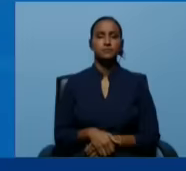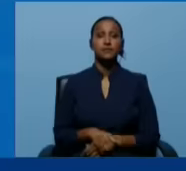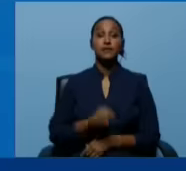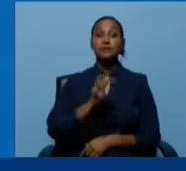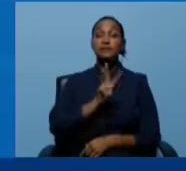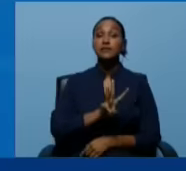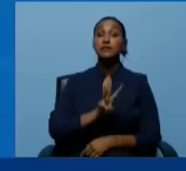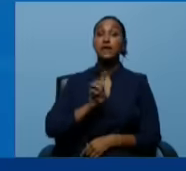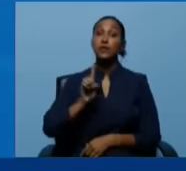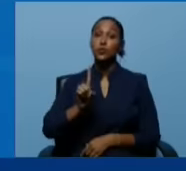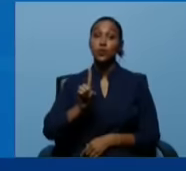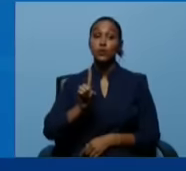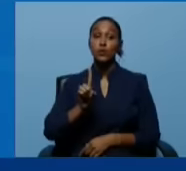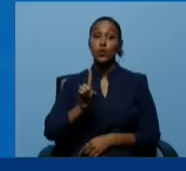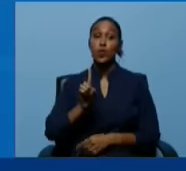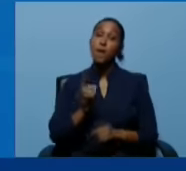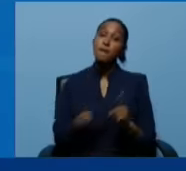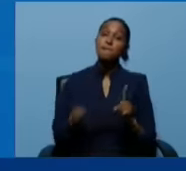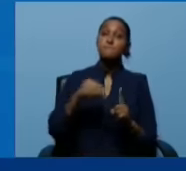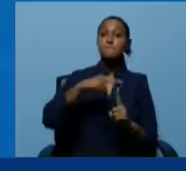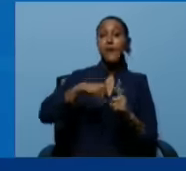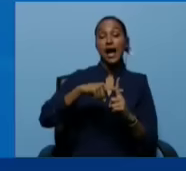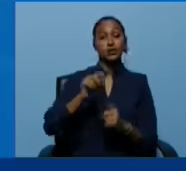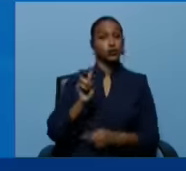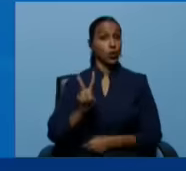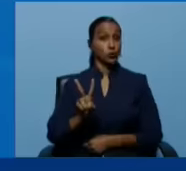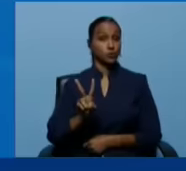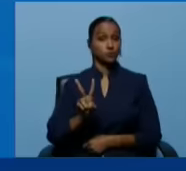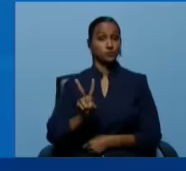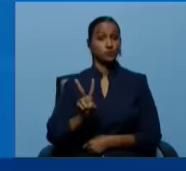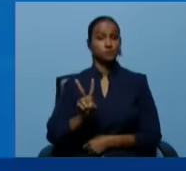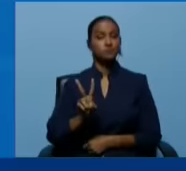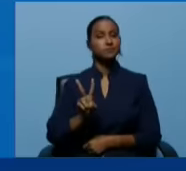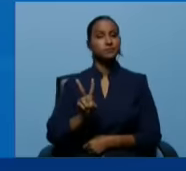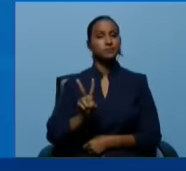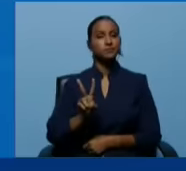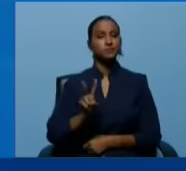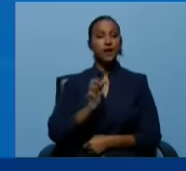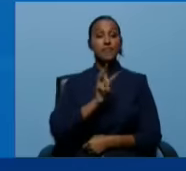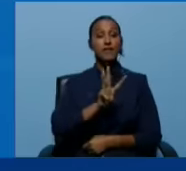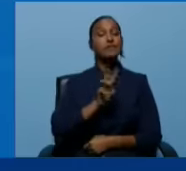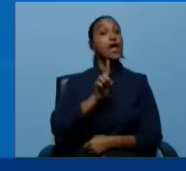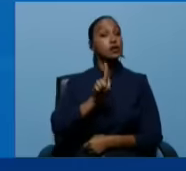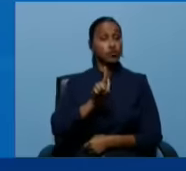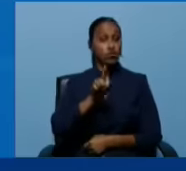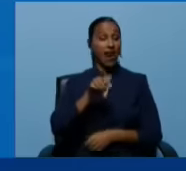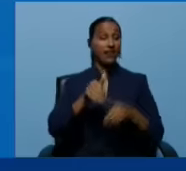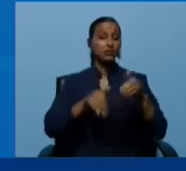31 más 2, para que se sepa que 31 han sido para gobernaciones.